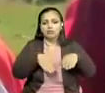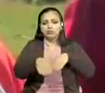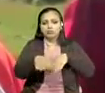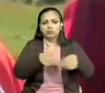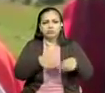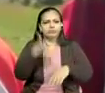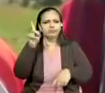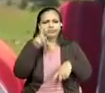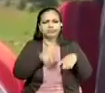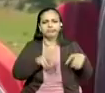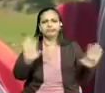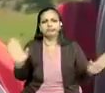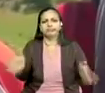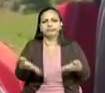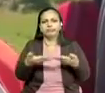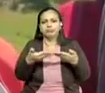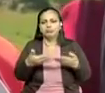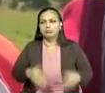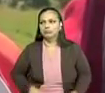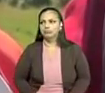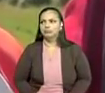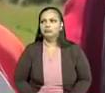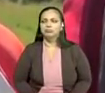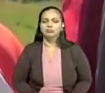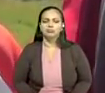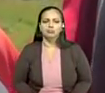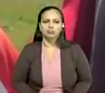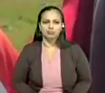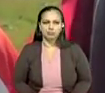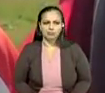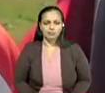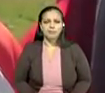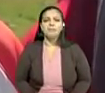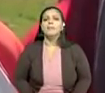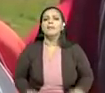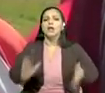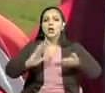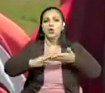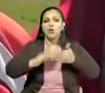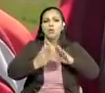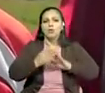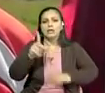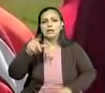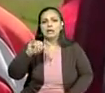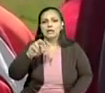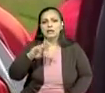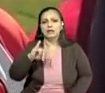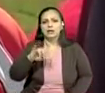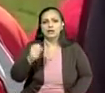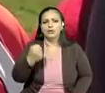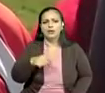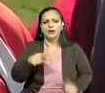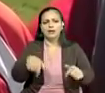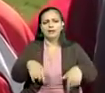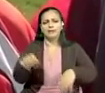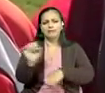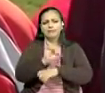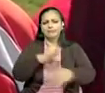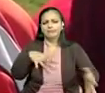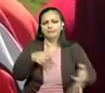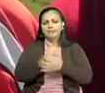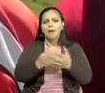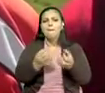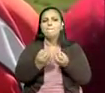Señores conductores, en este lugar de la comunidad de Lirio hay muchos accidentes,